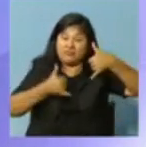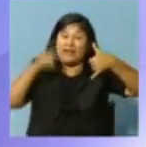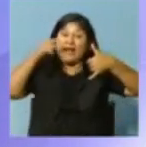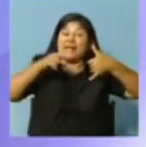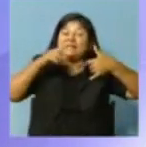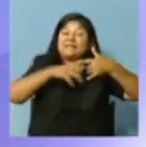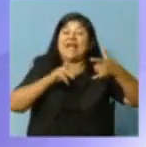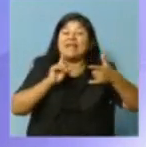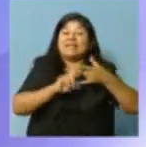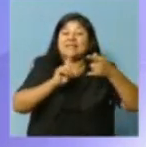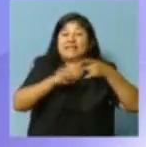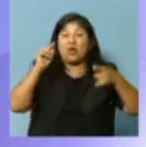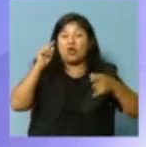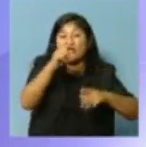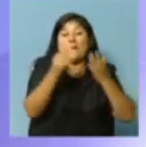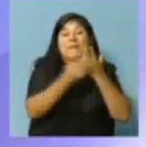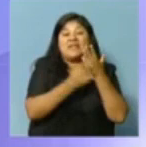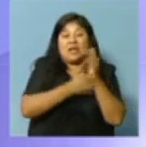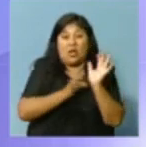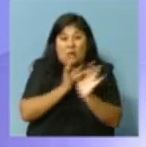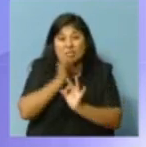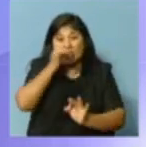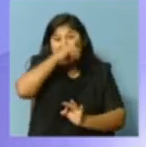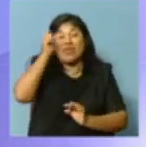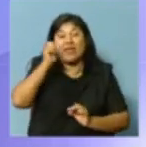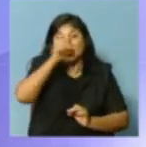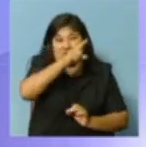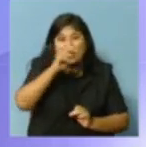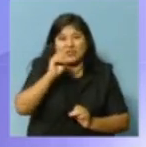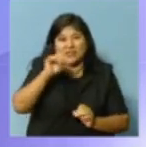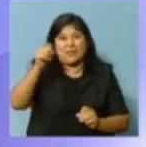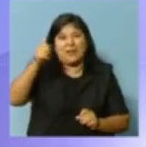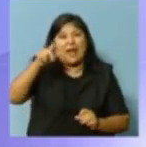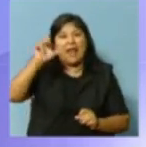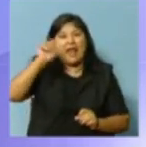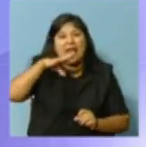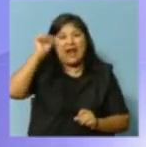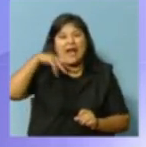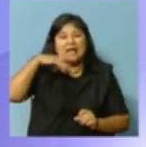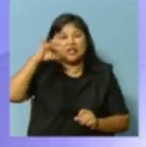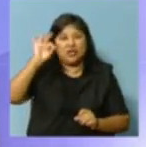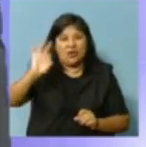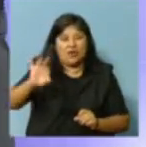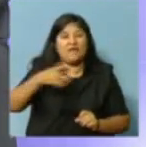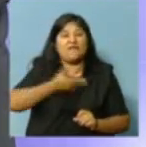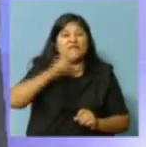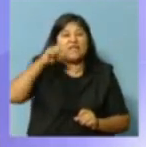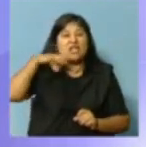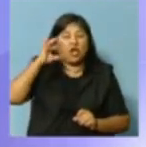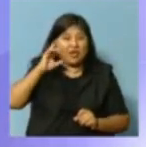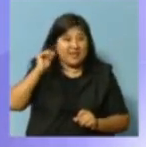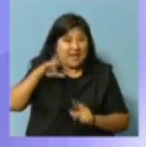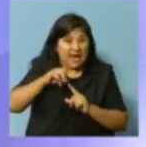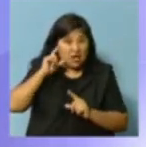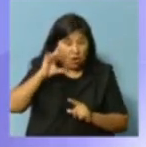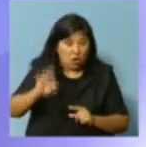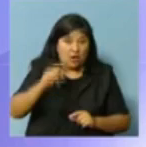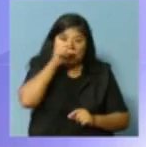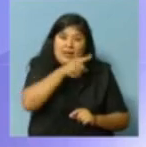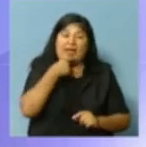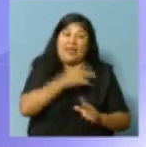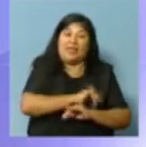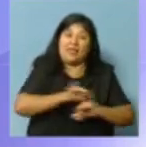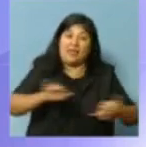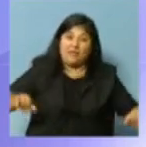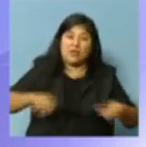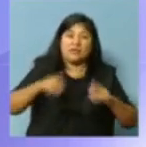alejandro finochiaro para conocer qué alcance es de él el programa asistiré que fue lanzado ayer en jujuy